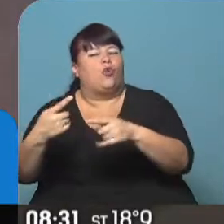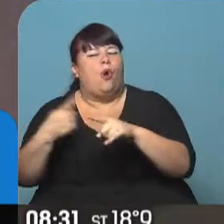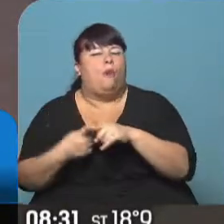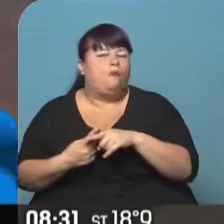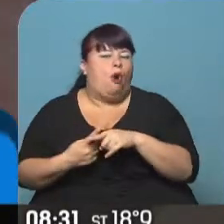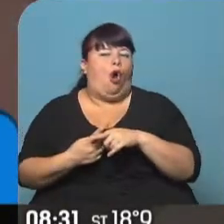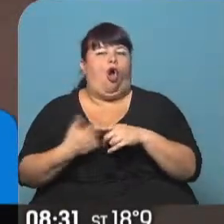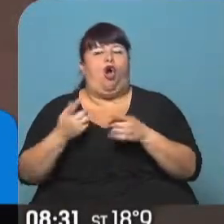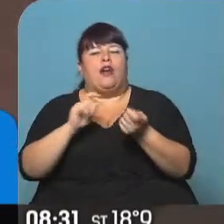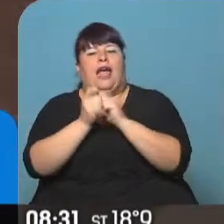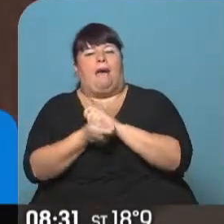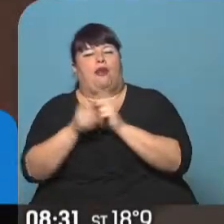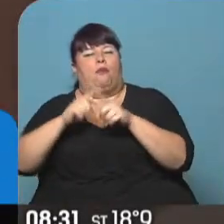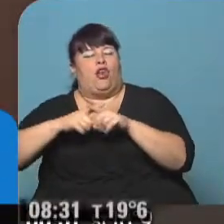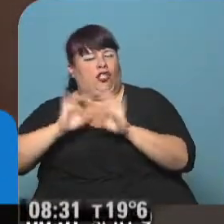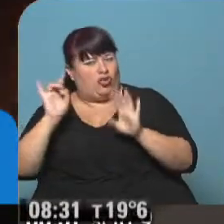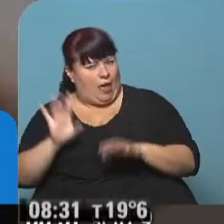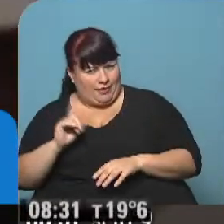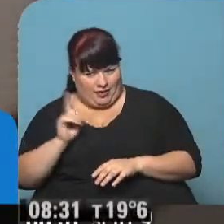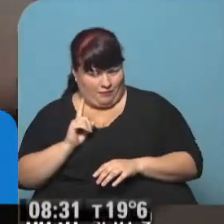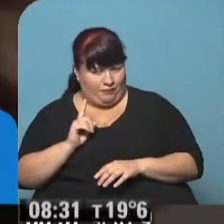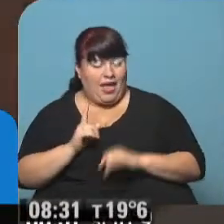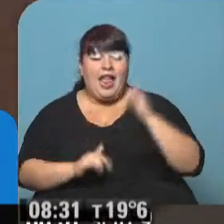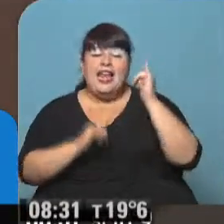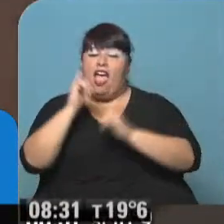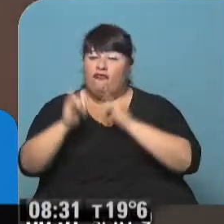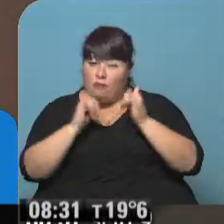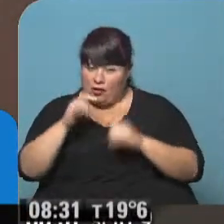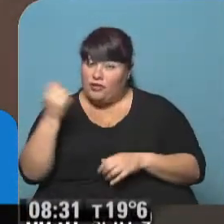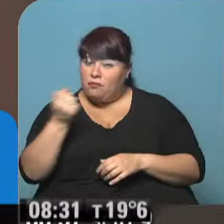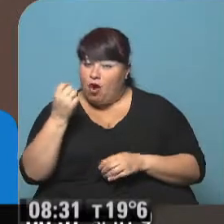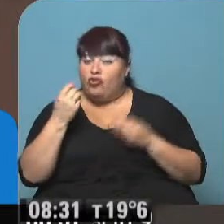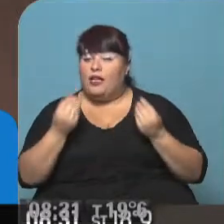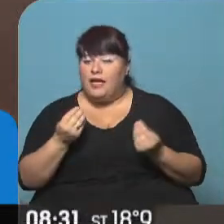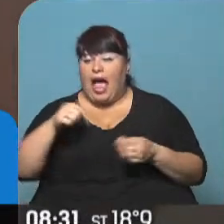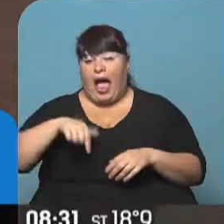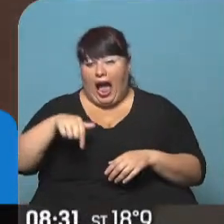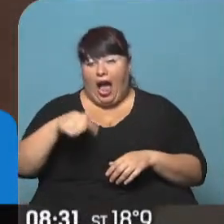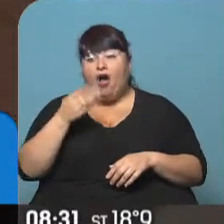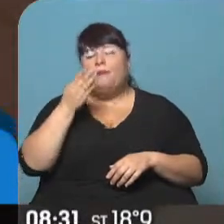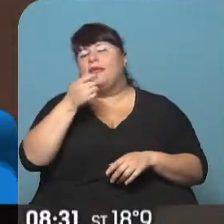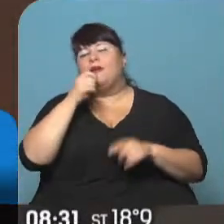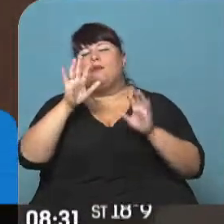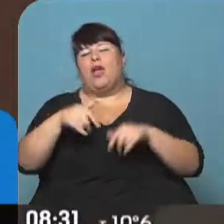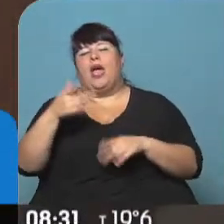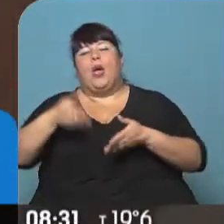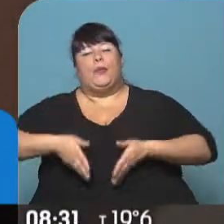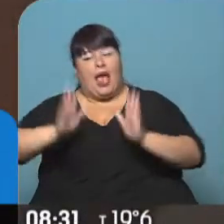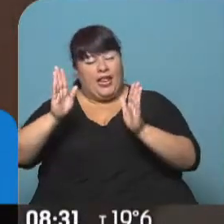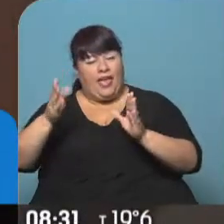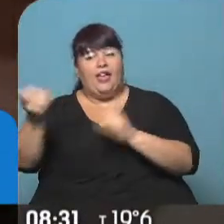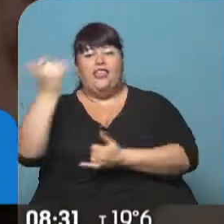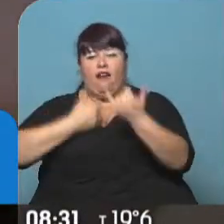porque cambió el humor político nada más. El dato menor, no menor, es que ahora vos pedís un oficio, por ejemplo, a Vialidad, y te